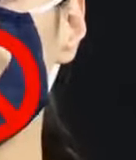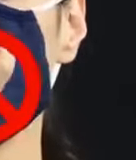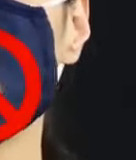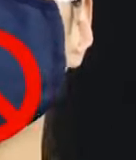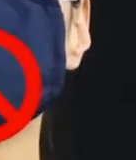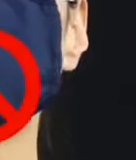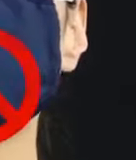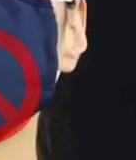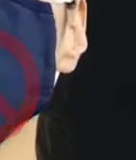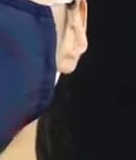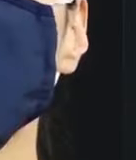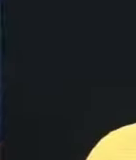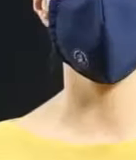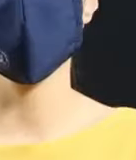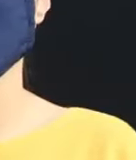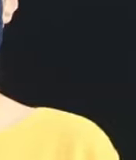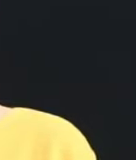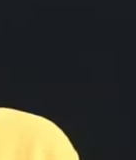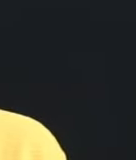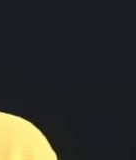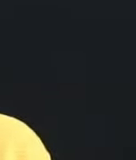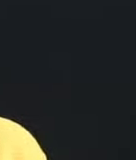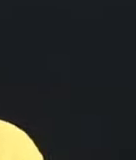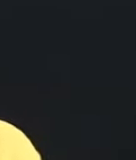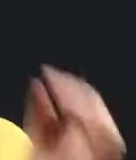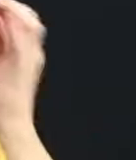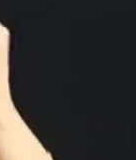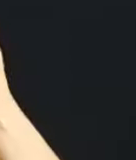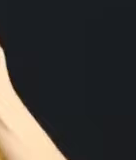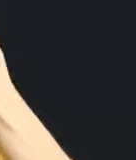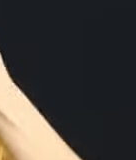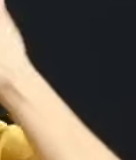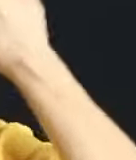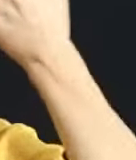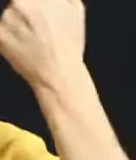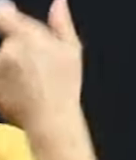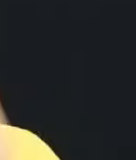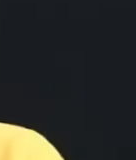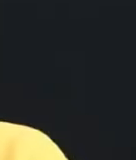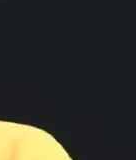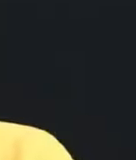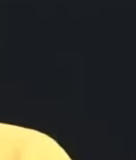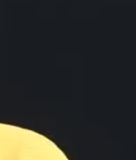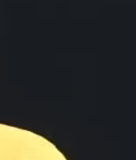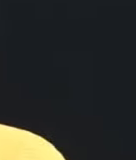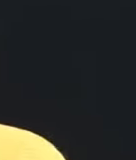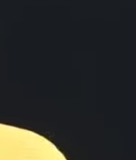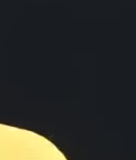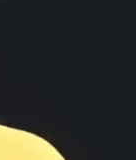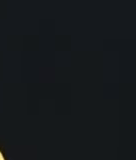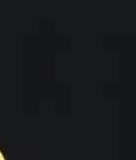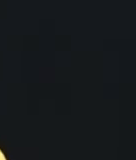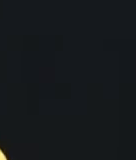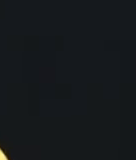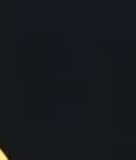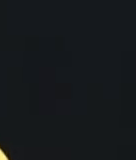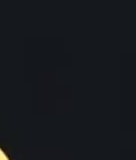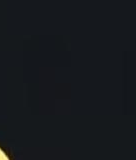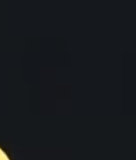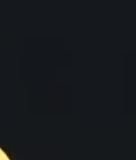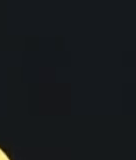usa. Si lo hace, lávese las manos. No ande la mascarilla colgada ni se le esté quitando y